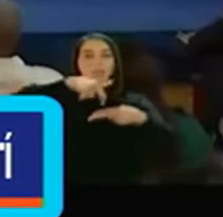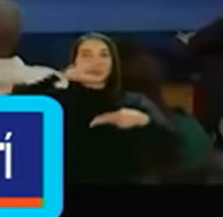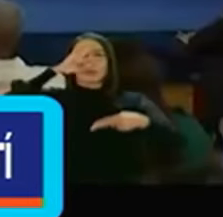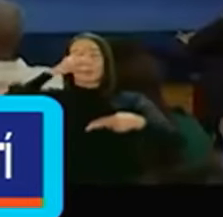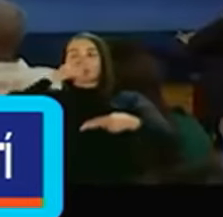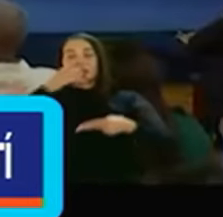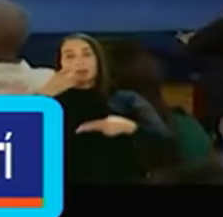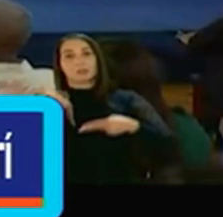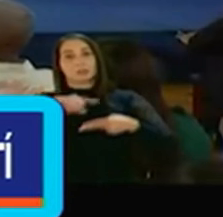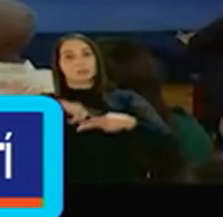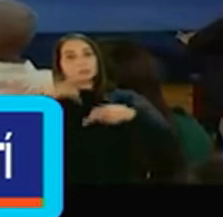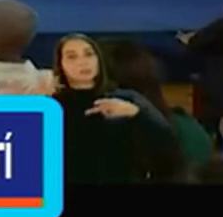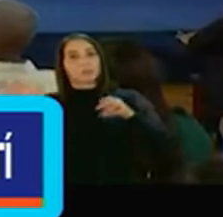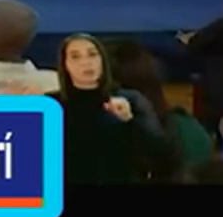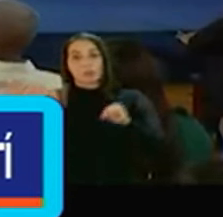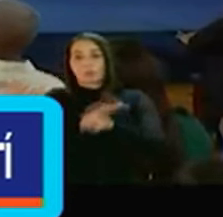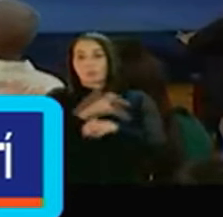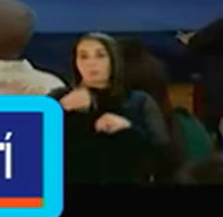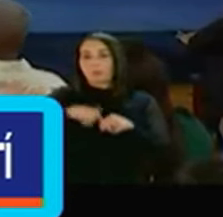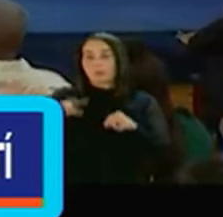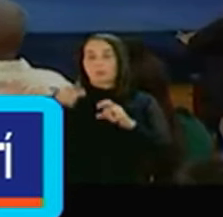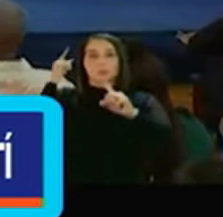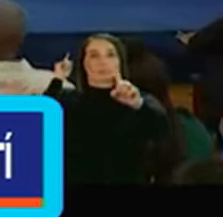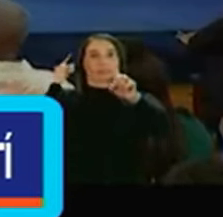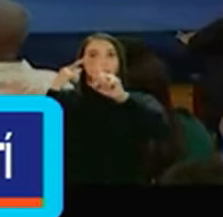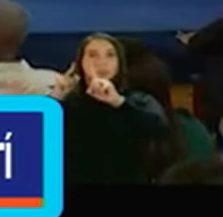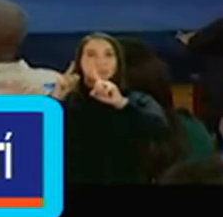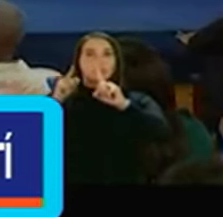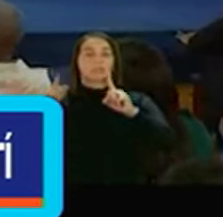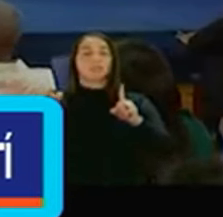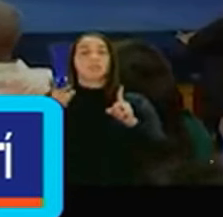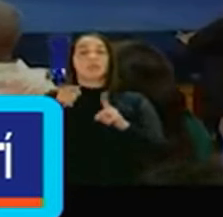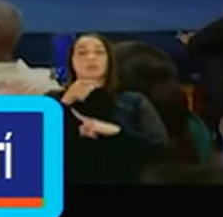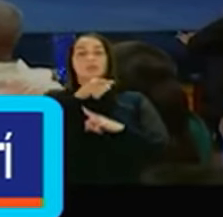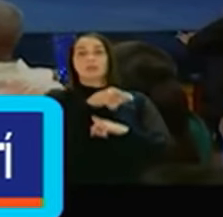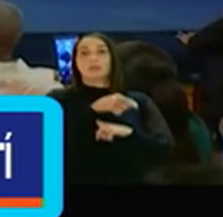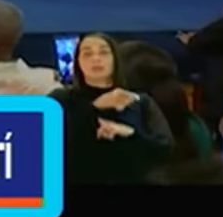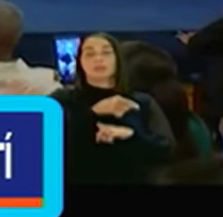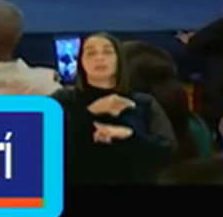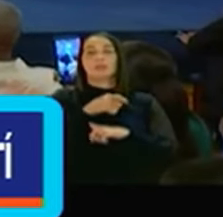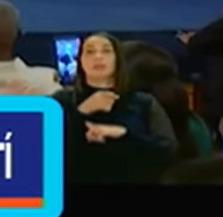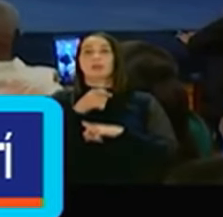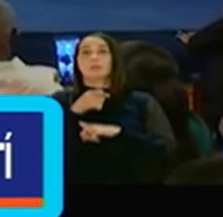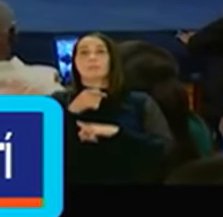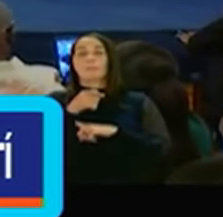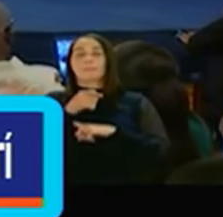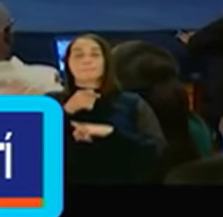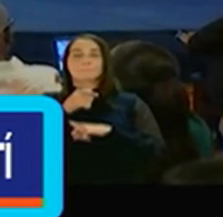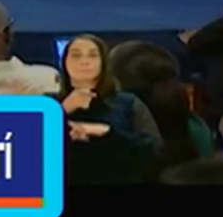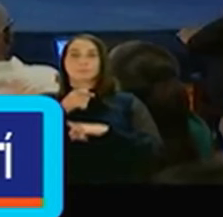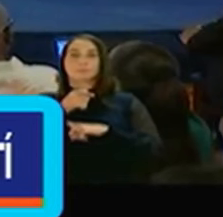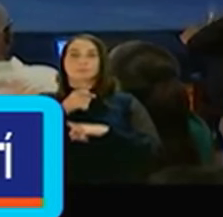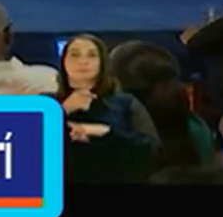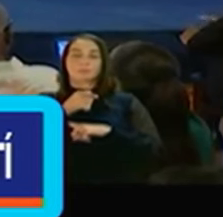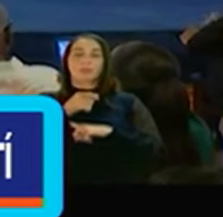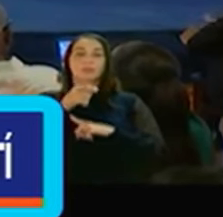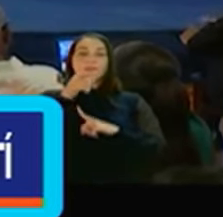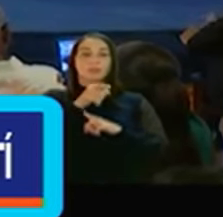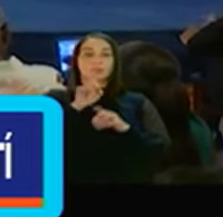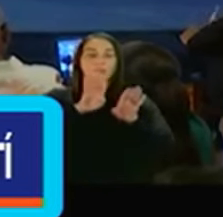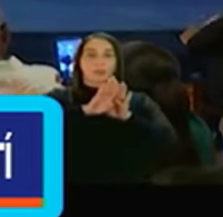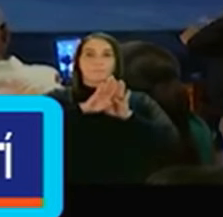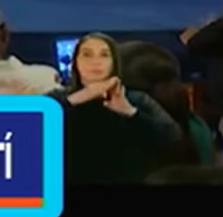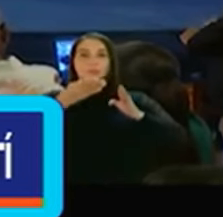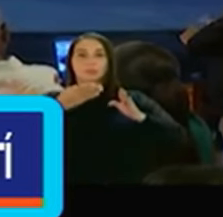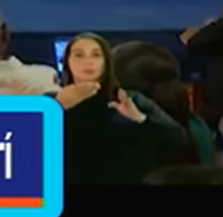hemos cumplido con nuestros objetivos en ese sentido, tanto con la apertura